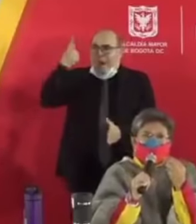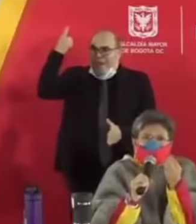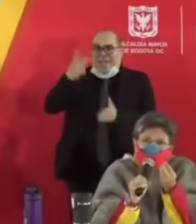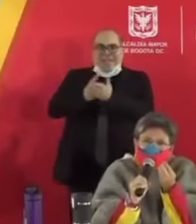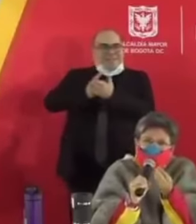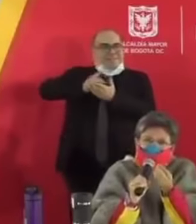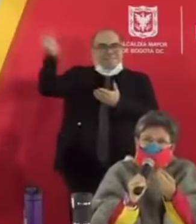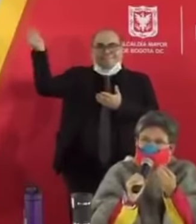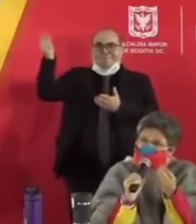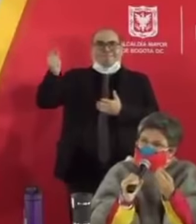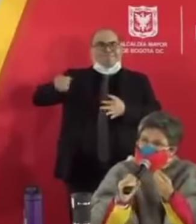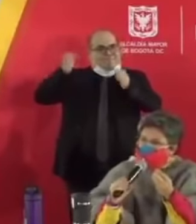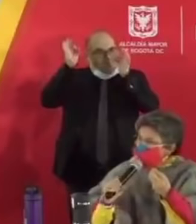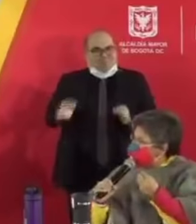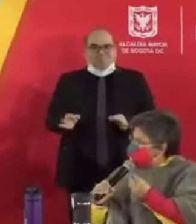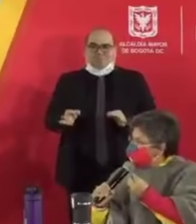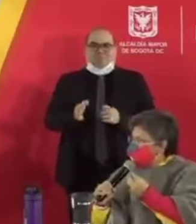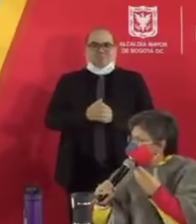Y eso